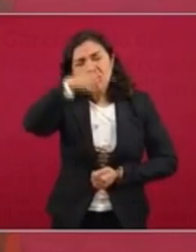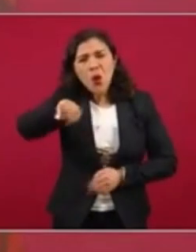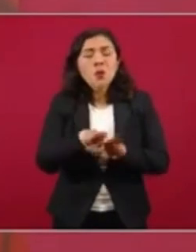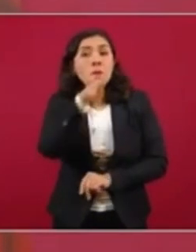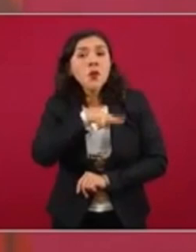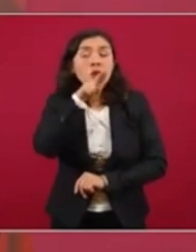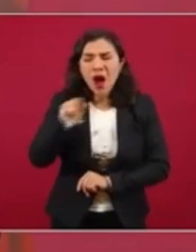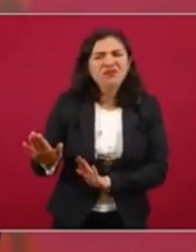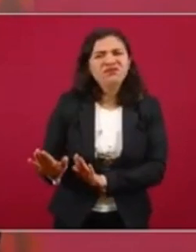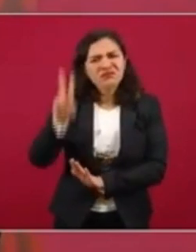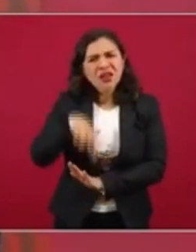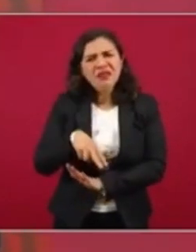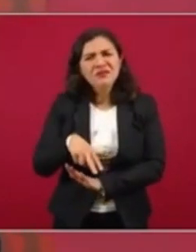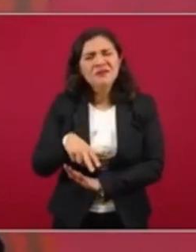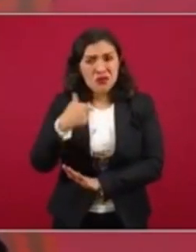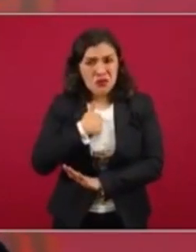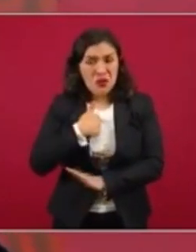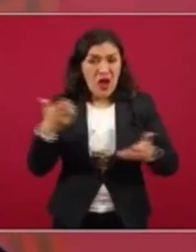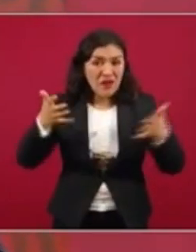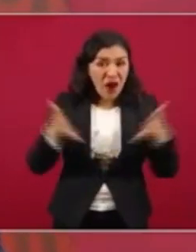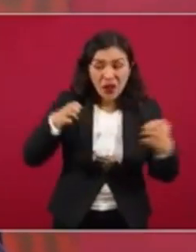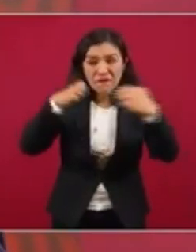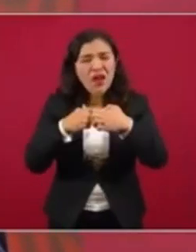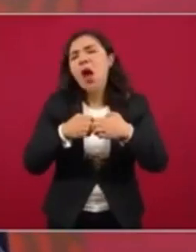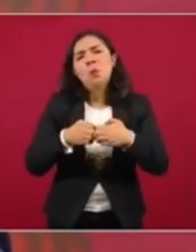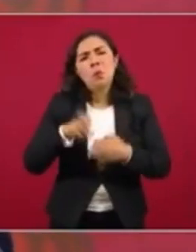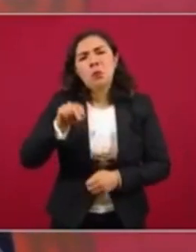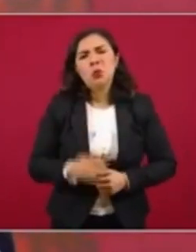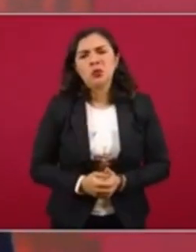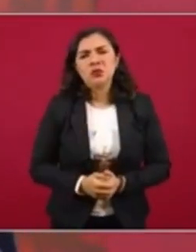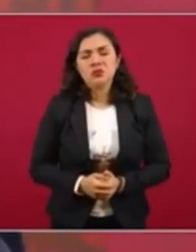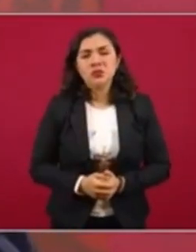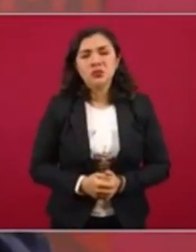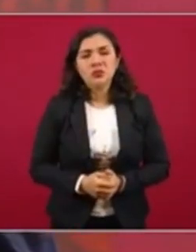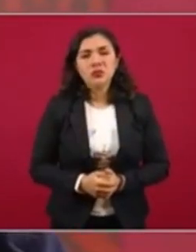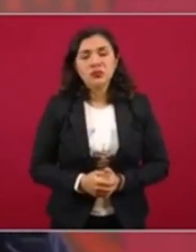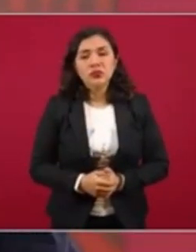preocupen, nosotros no hacemos fraudes, no